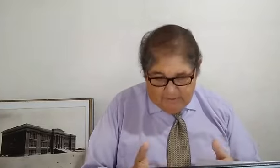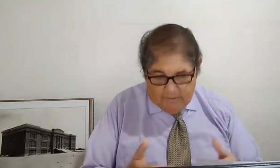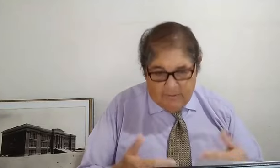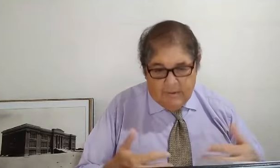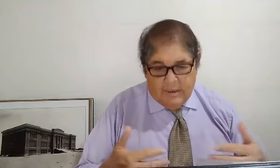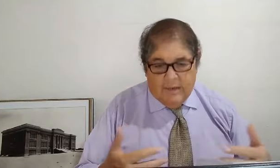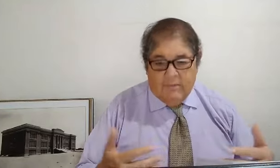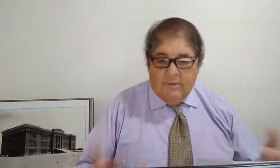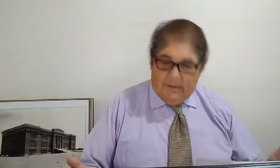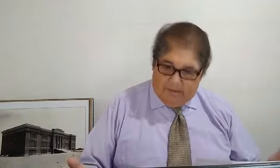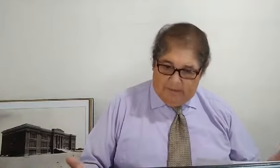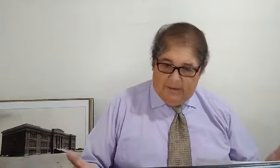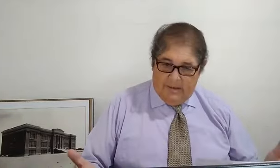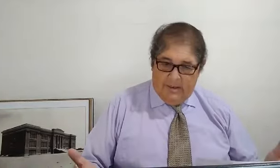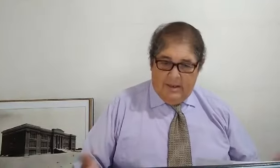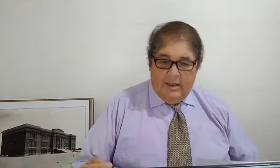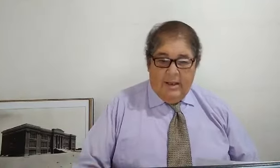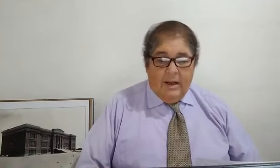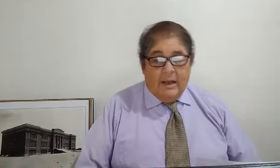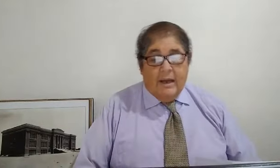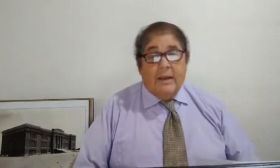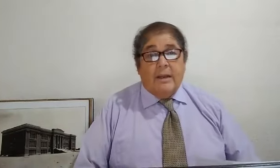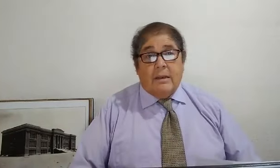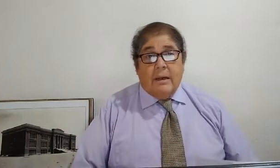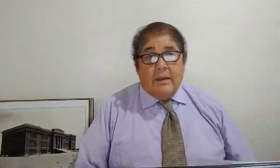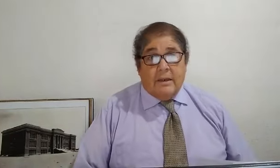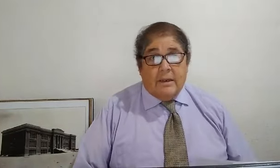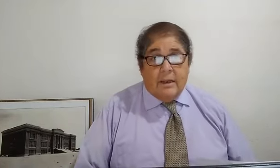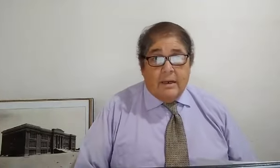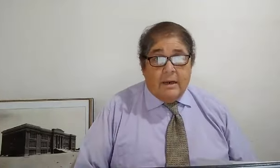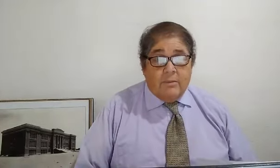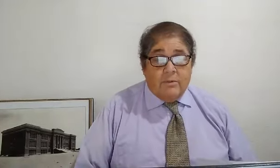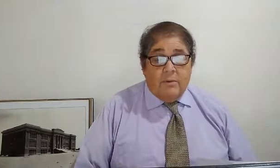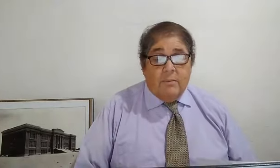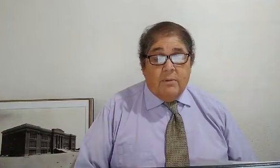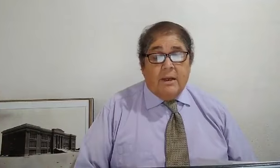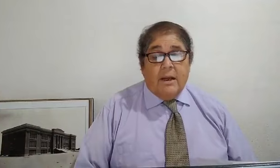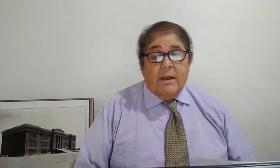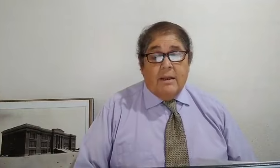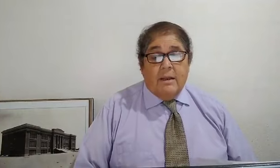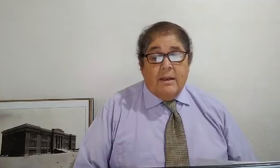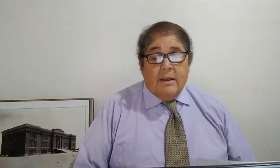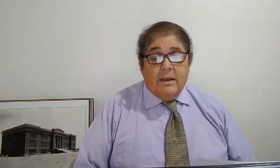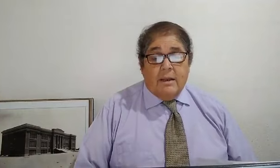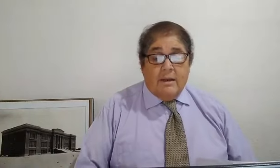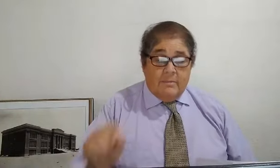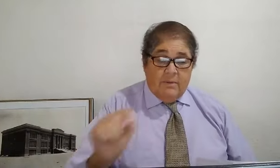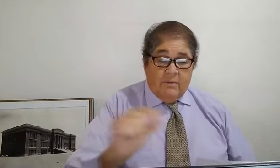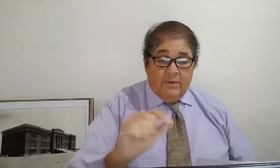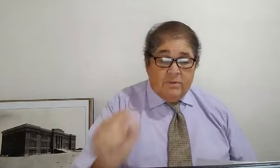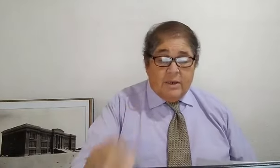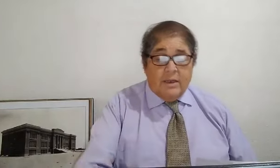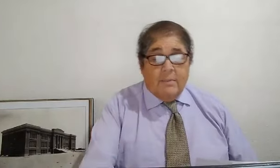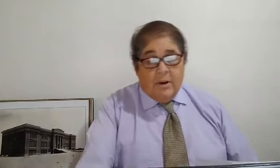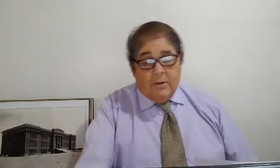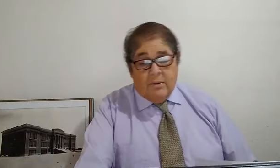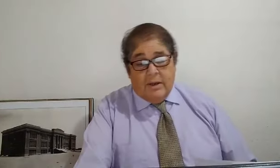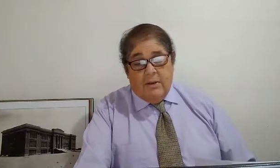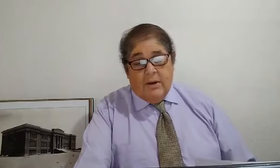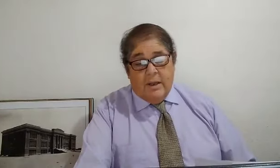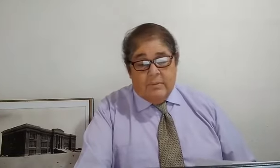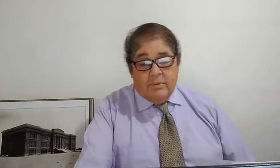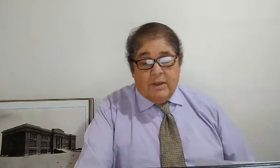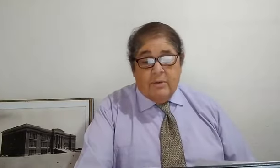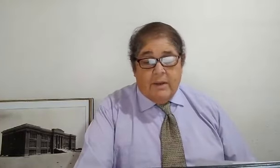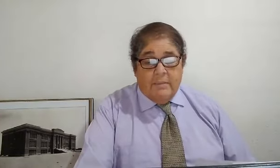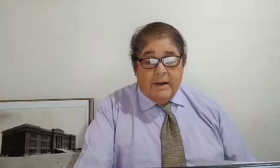tráfico de influencias. En la querella ante la Secretaría de la Función Pública, que fue suscrita por la coordinadora